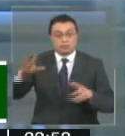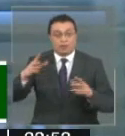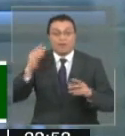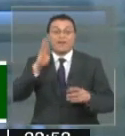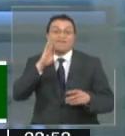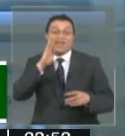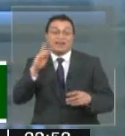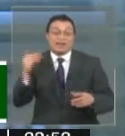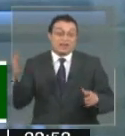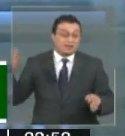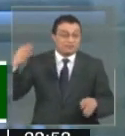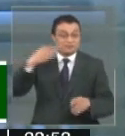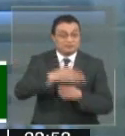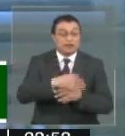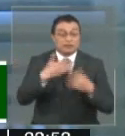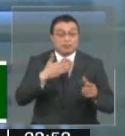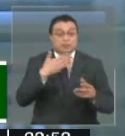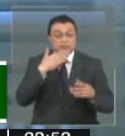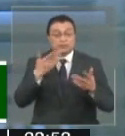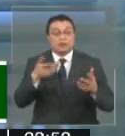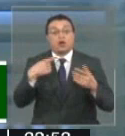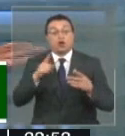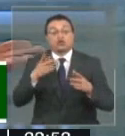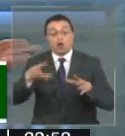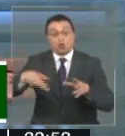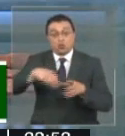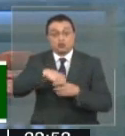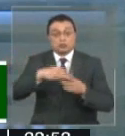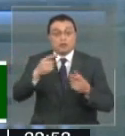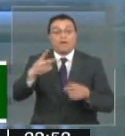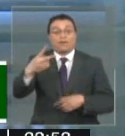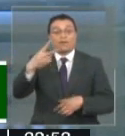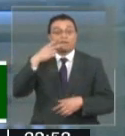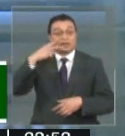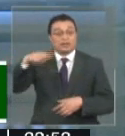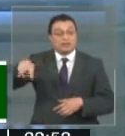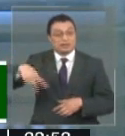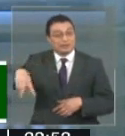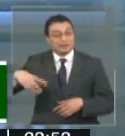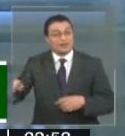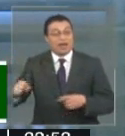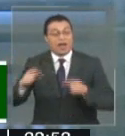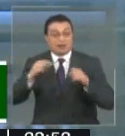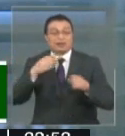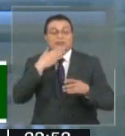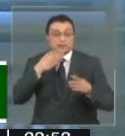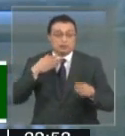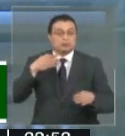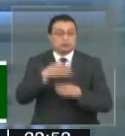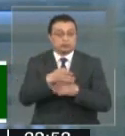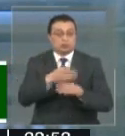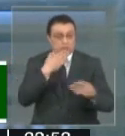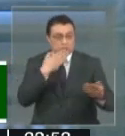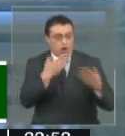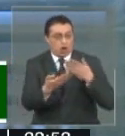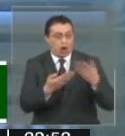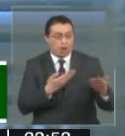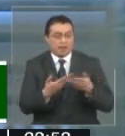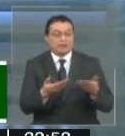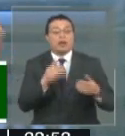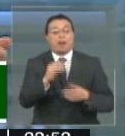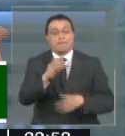belga, pero también me tocó ir a un tour inclusivo en una viña y poder estar ahí, compartir con personas que